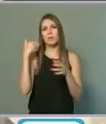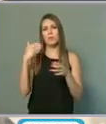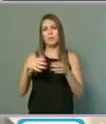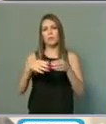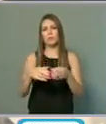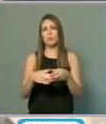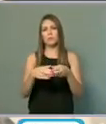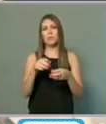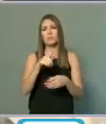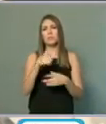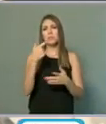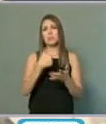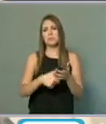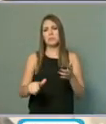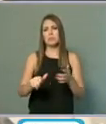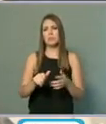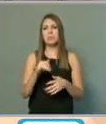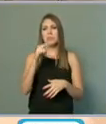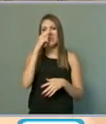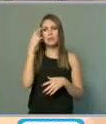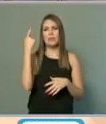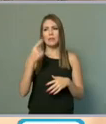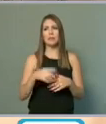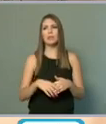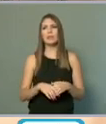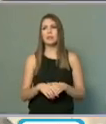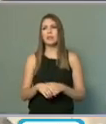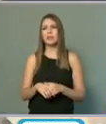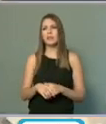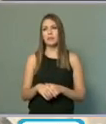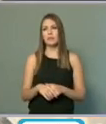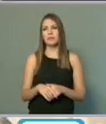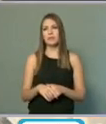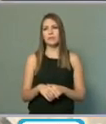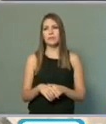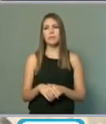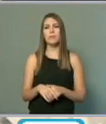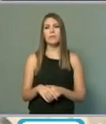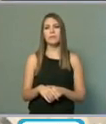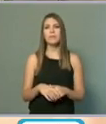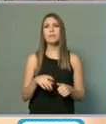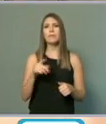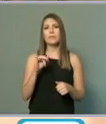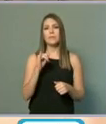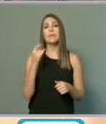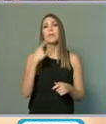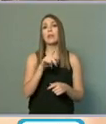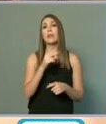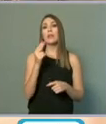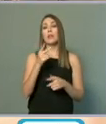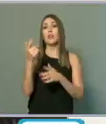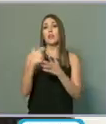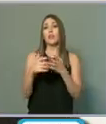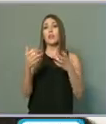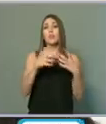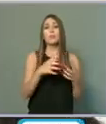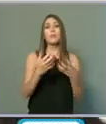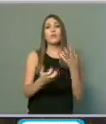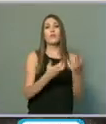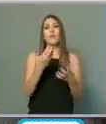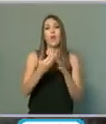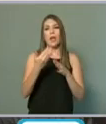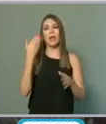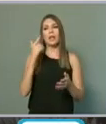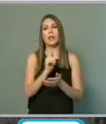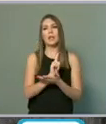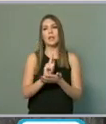los compramos en la papelería, pero Nada los más tienen hay que esterilizar previamente. esterilizar, agua hervida, Ok, ¿verdad? lo que voy a hacer exactamente, voy a